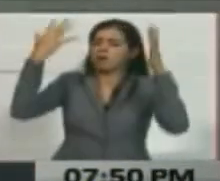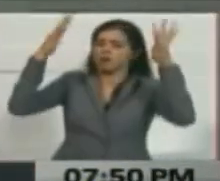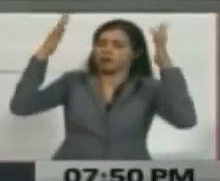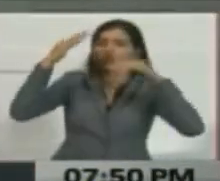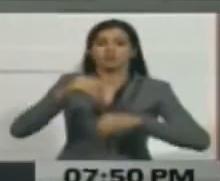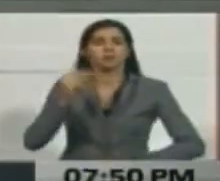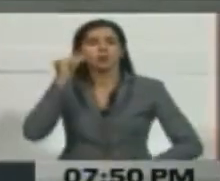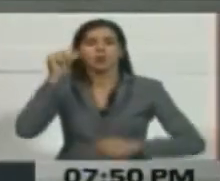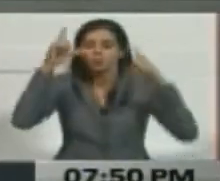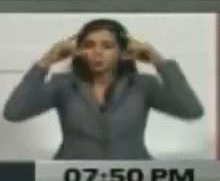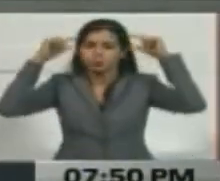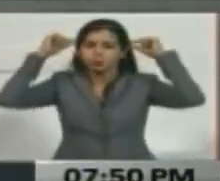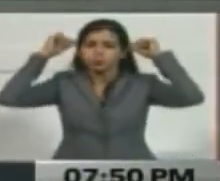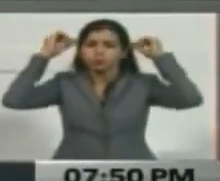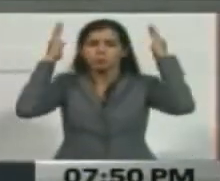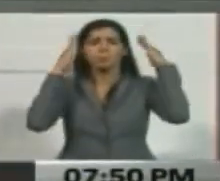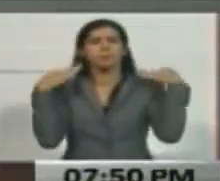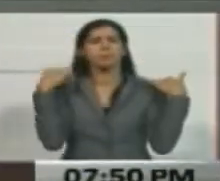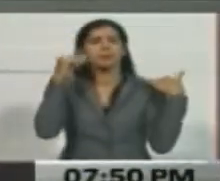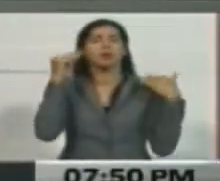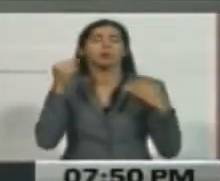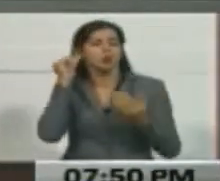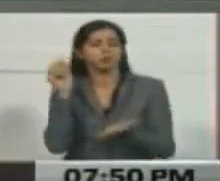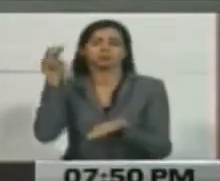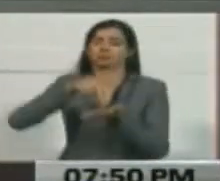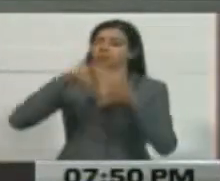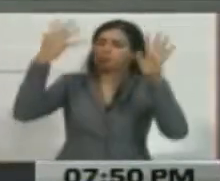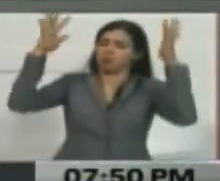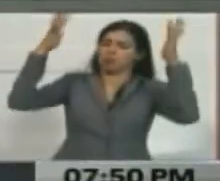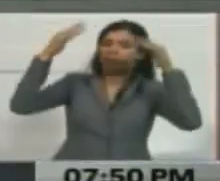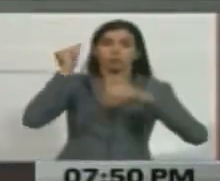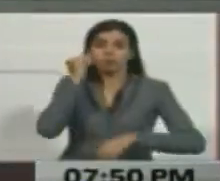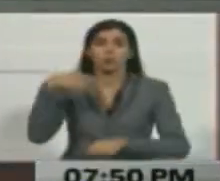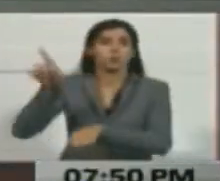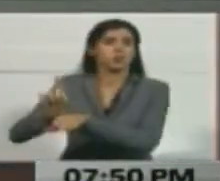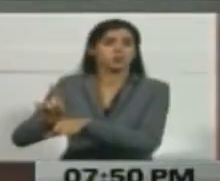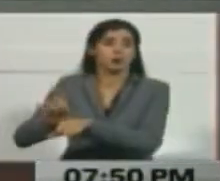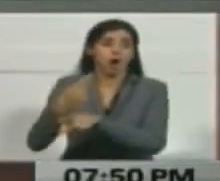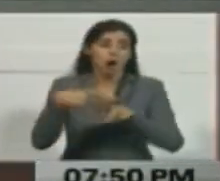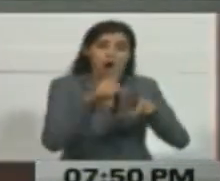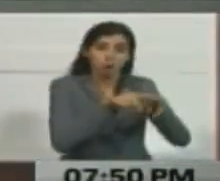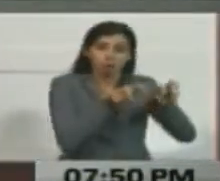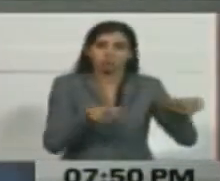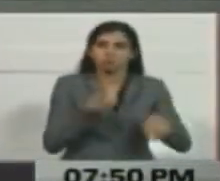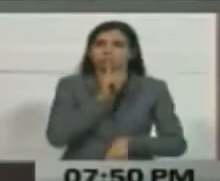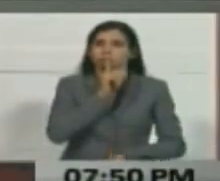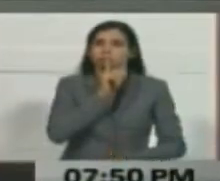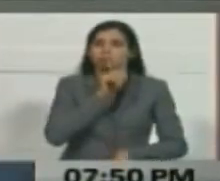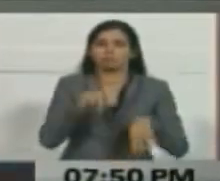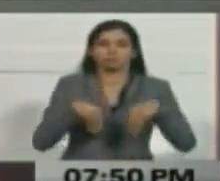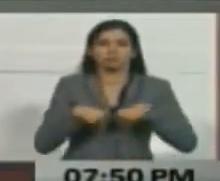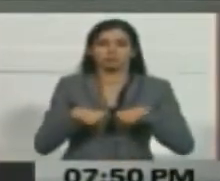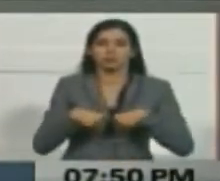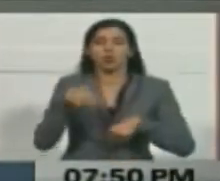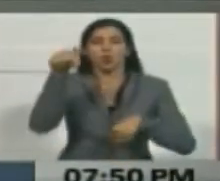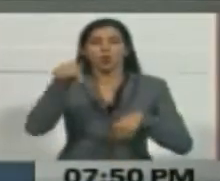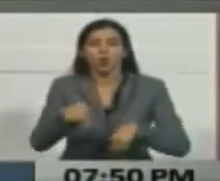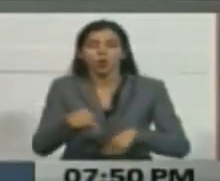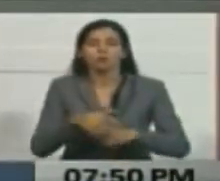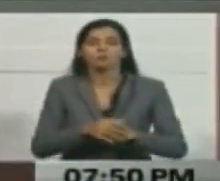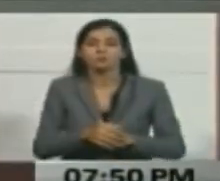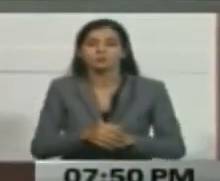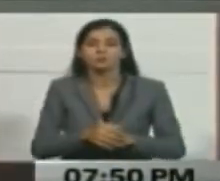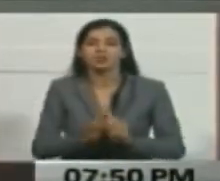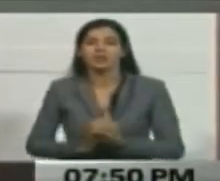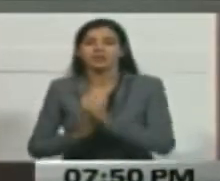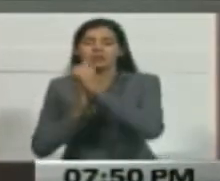ella? Lilian Tintori. Ella sí se para y aplaude. Se para y aplaude. Hoy representantes del PSV,